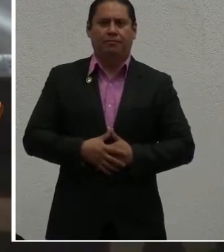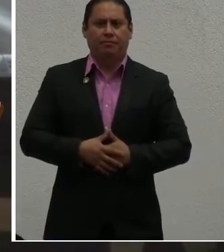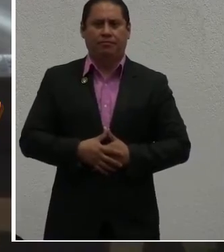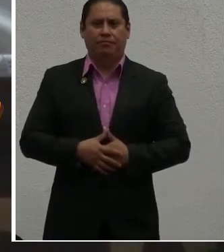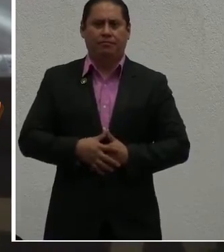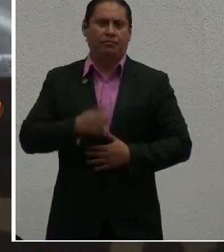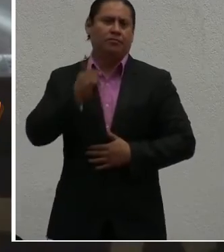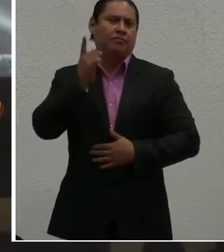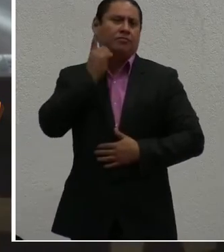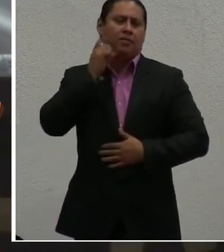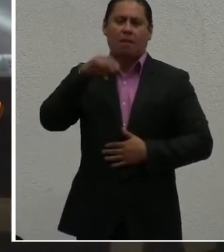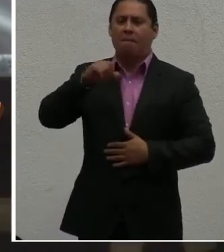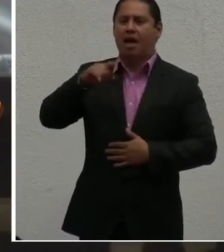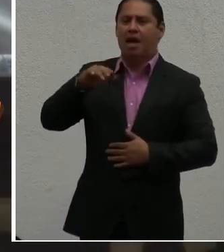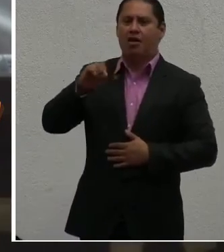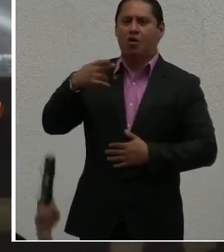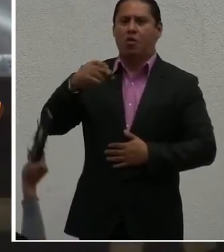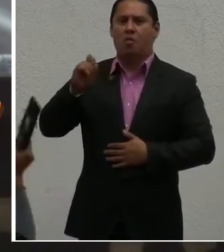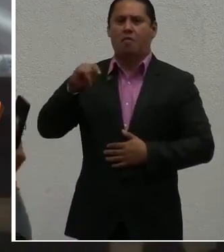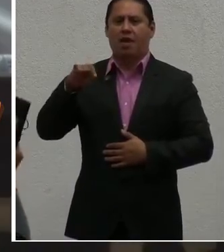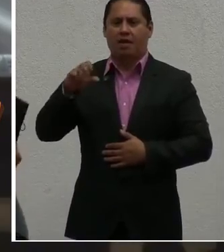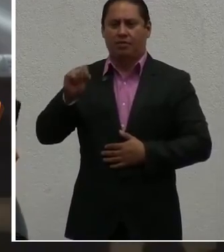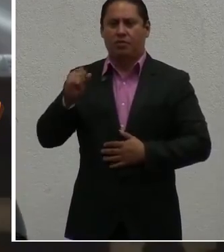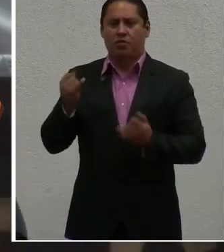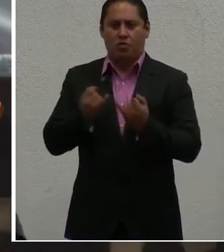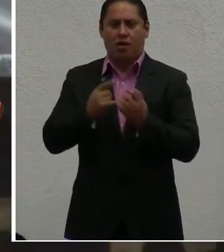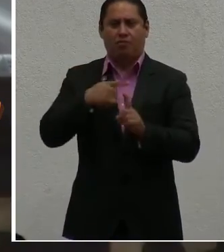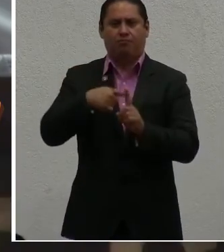Diputado Mario Humberto, ¿en qué sentido?